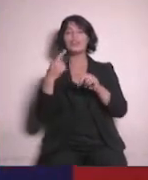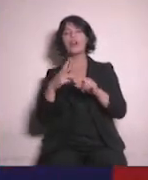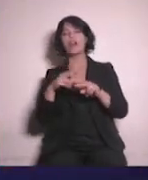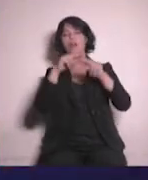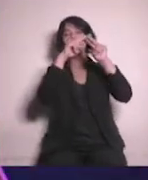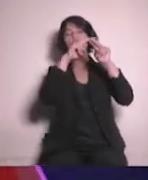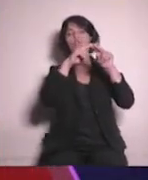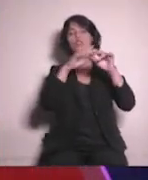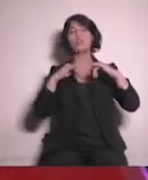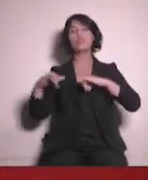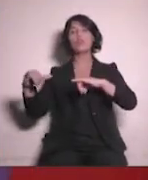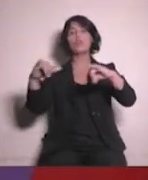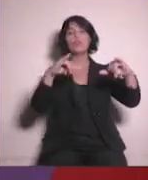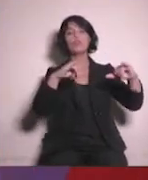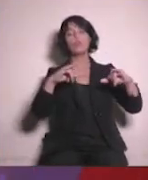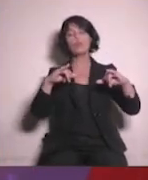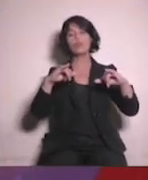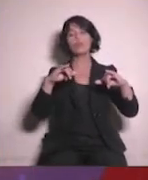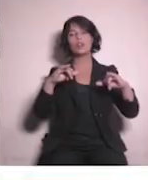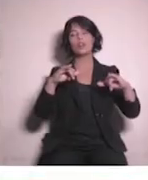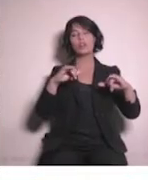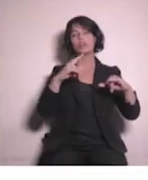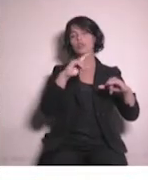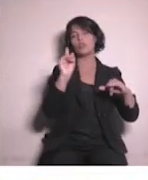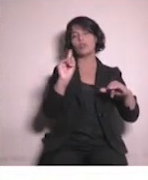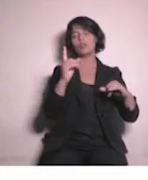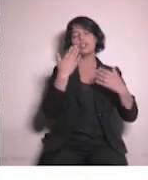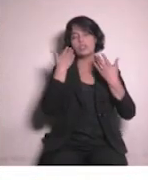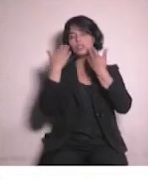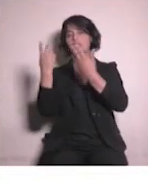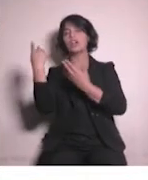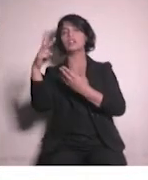común, no, quedara para sus herederos.